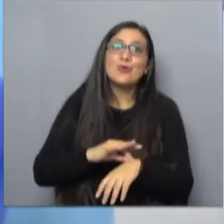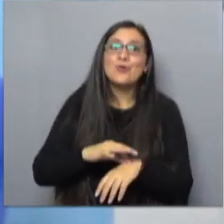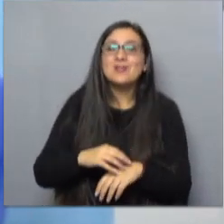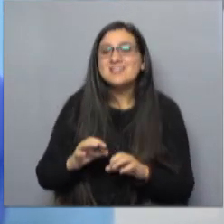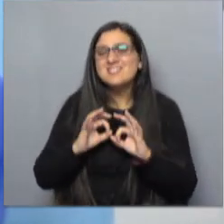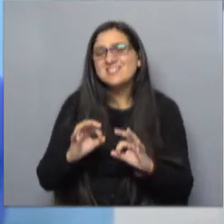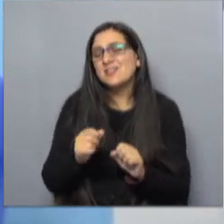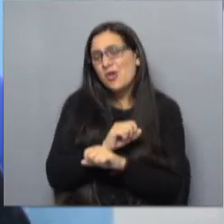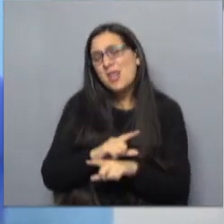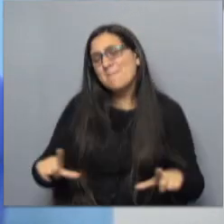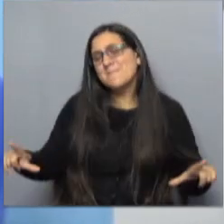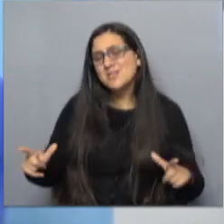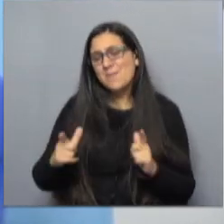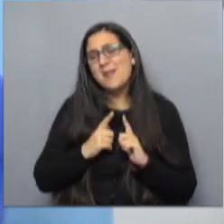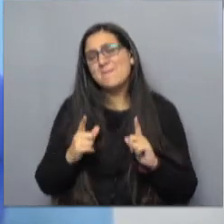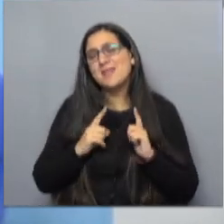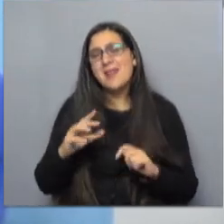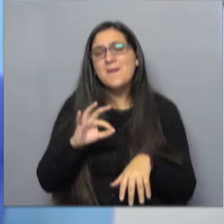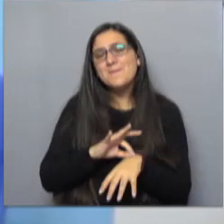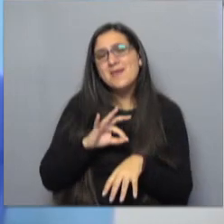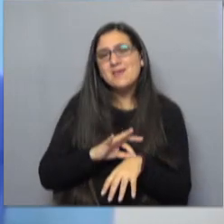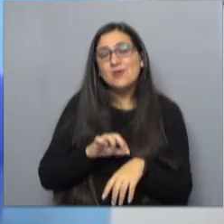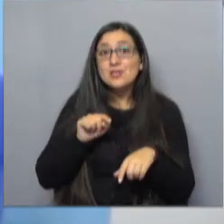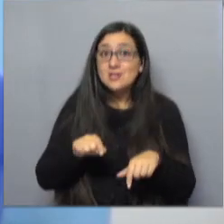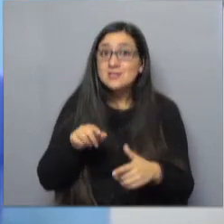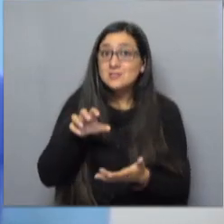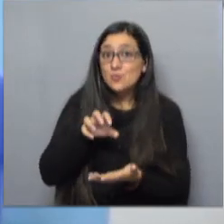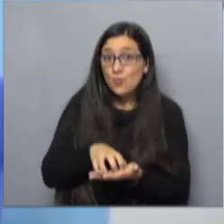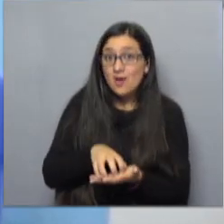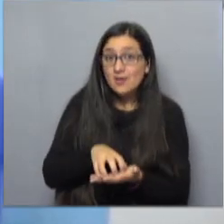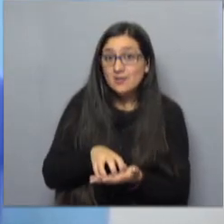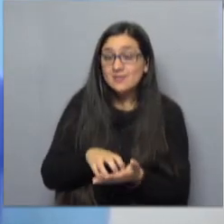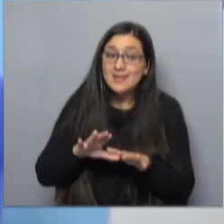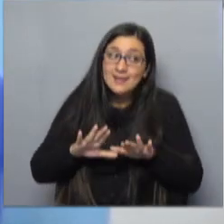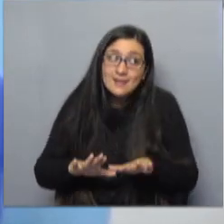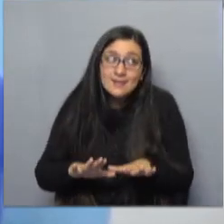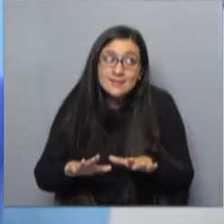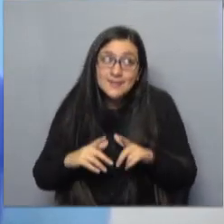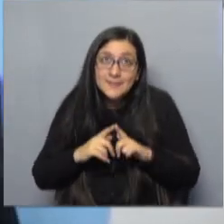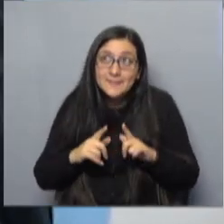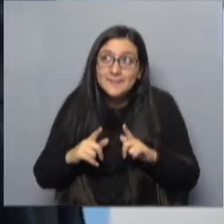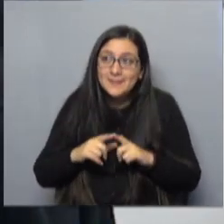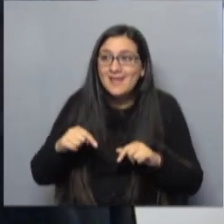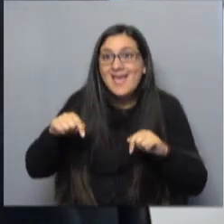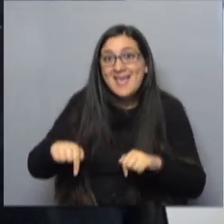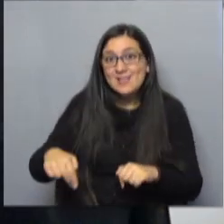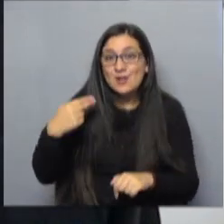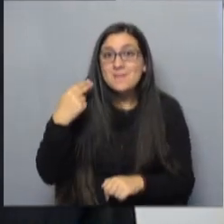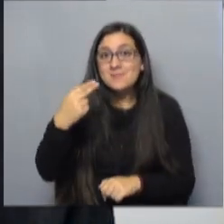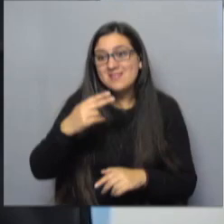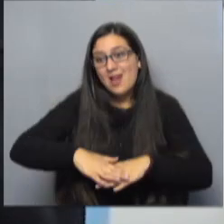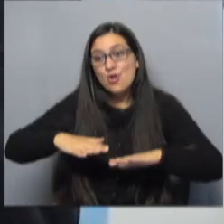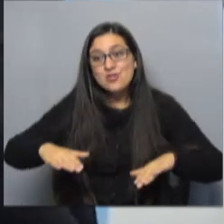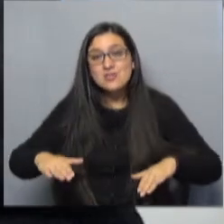limpitos, todos para esperar al doctor, y en ese espacio de estar quietito, digamos, esto le permite al